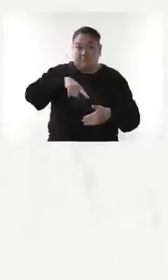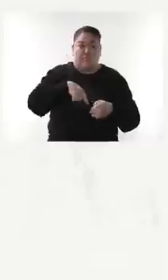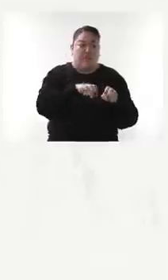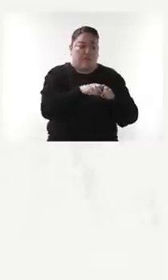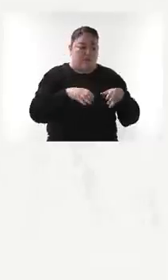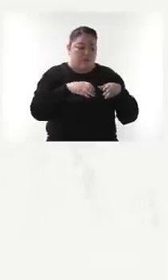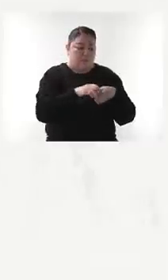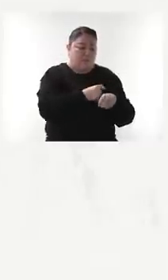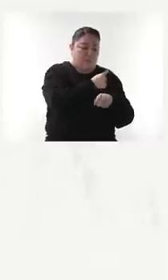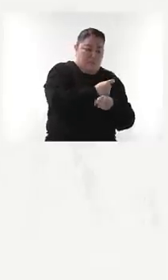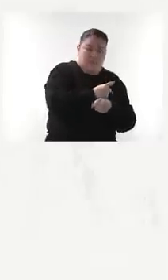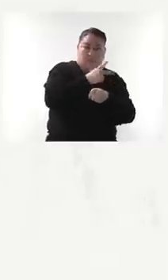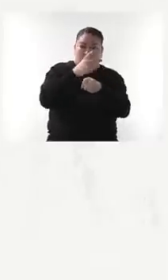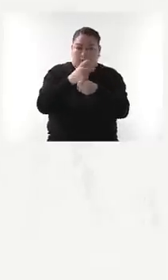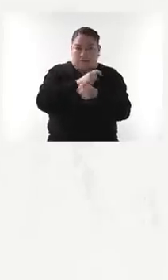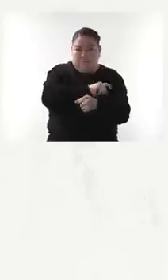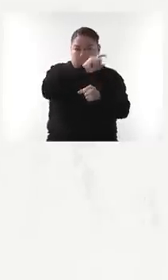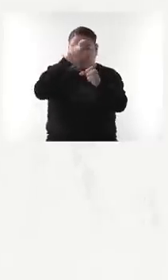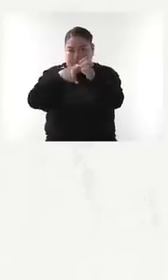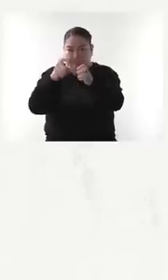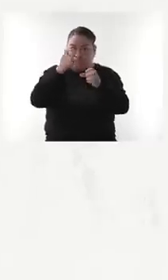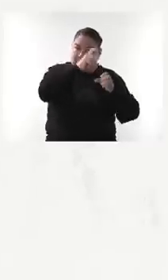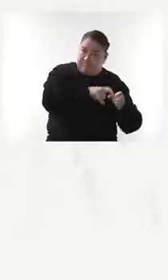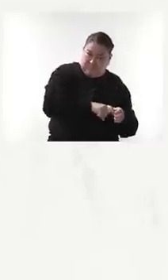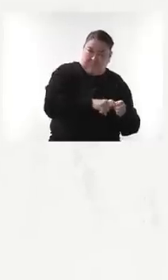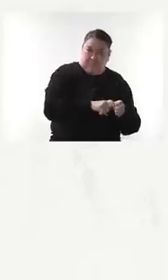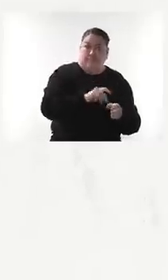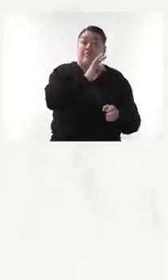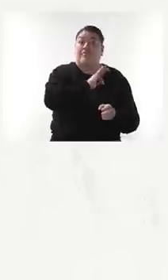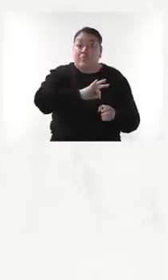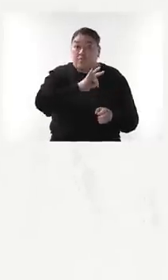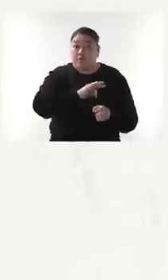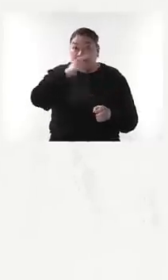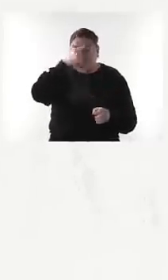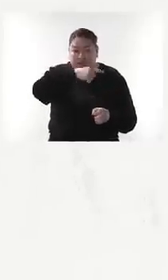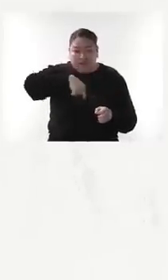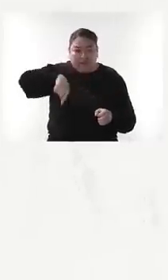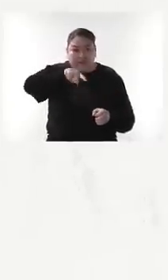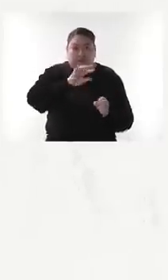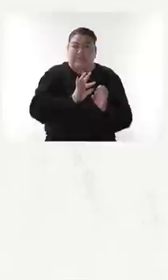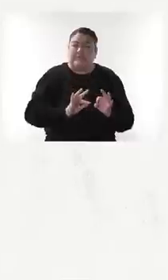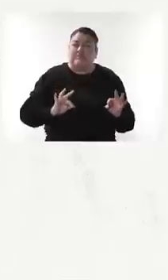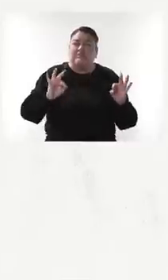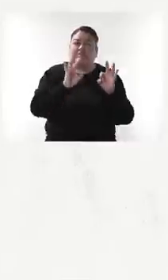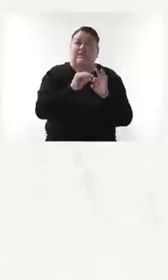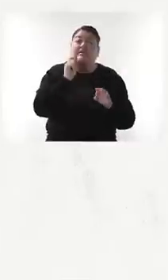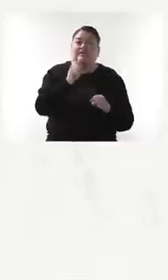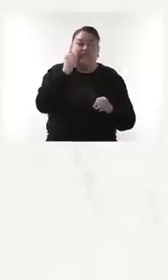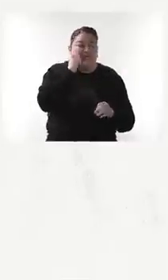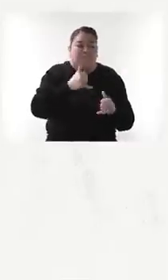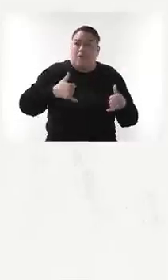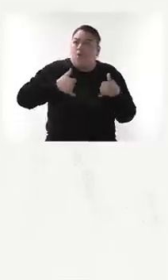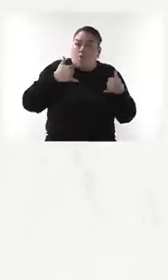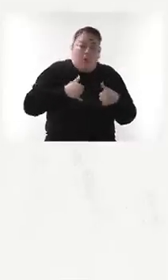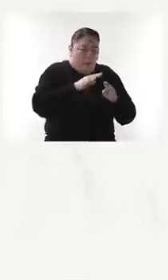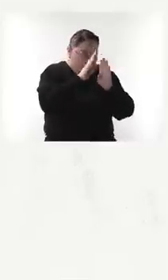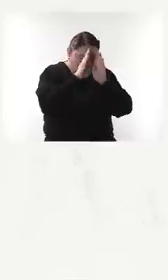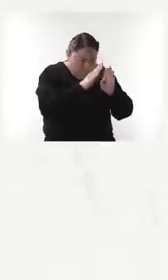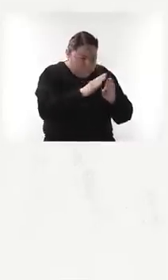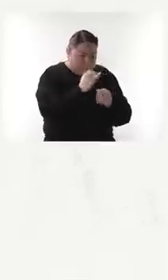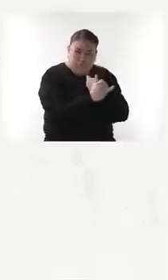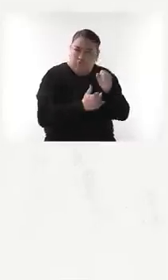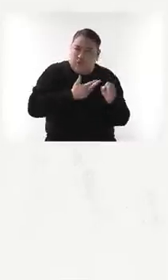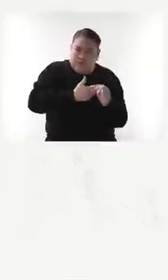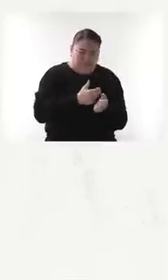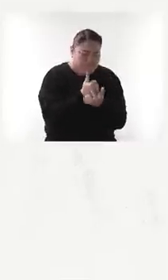descenso junto con, o digamos, con el acento más importante puesto en los jóvenes, creo que